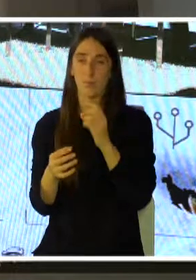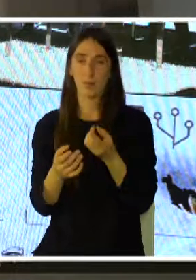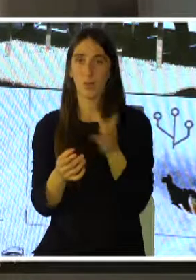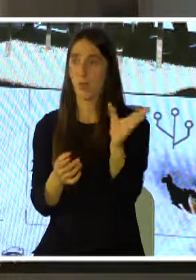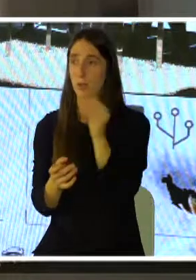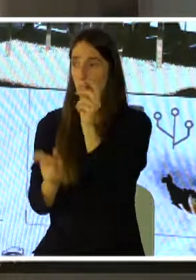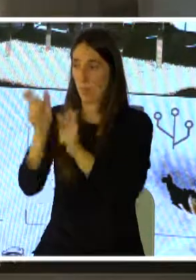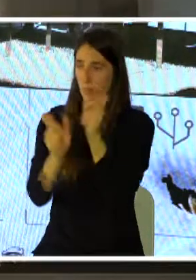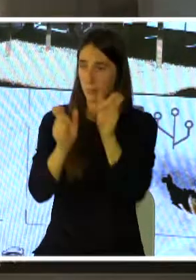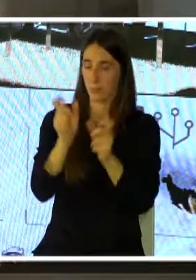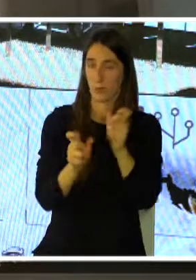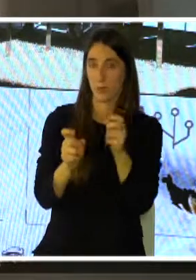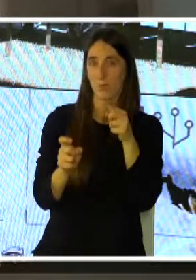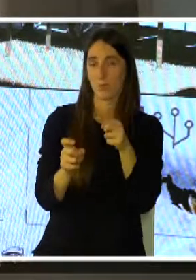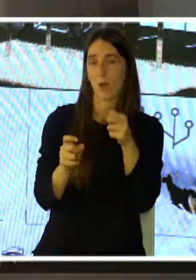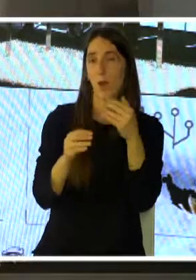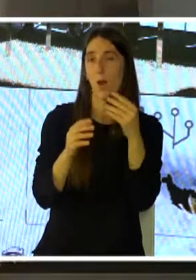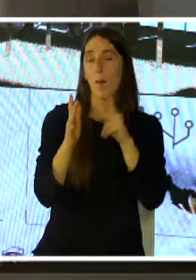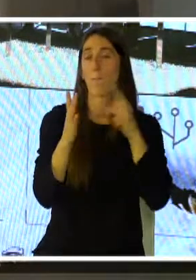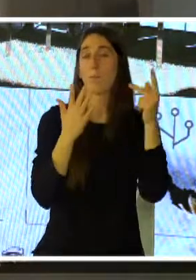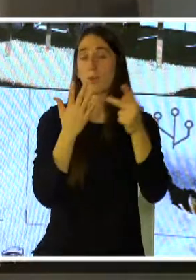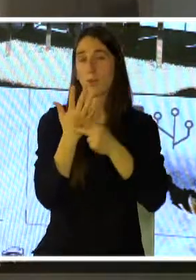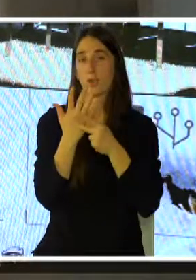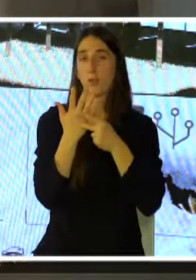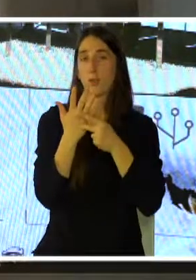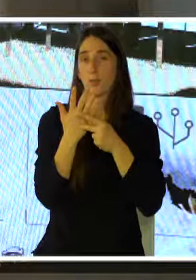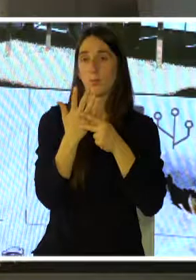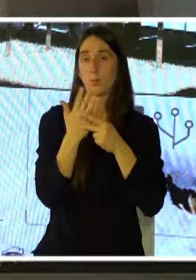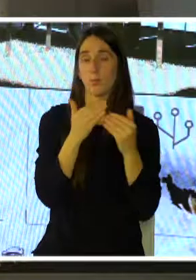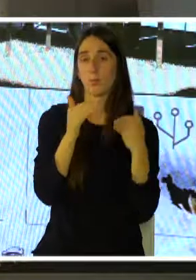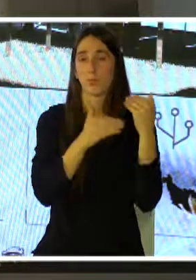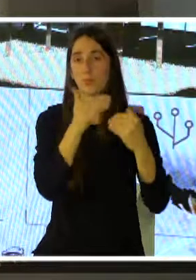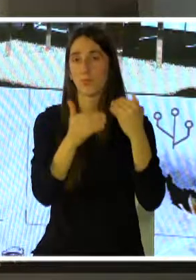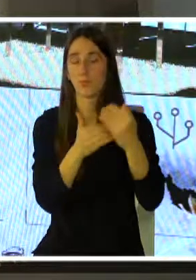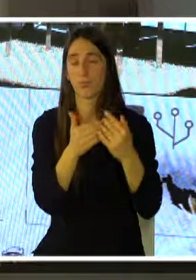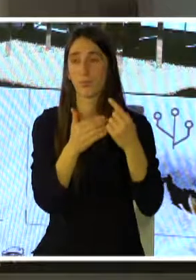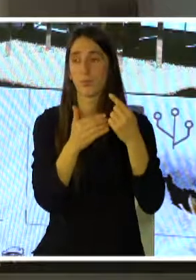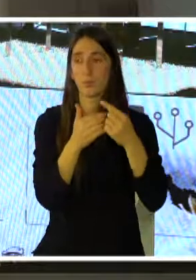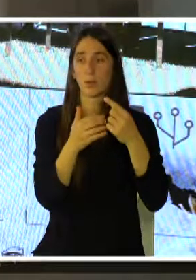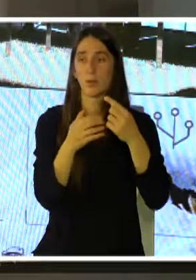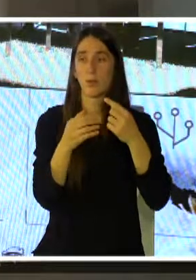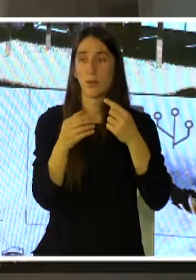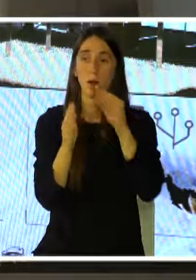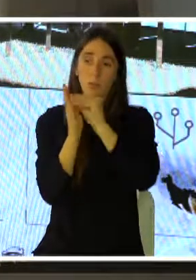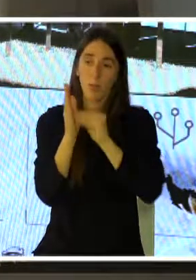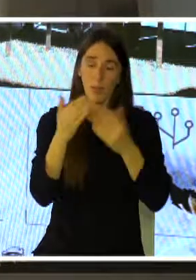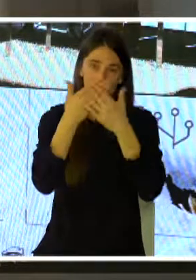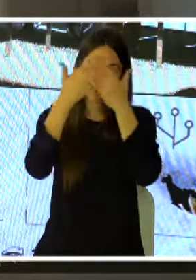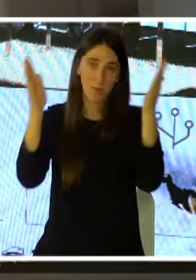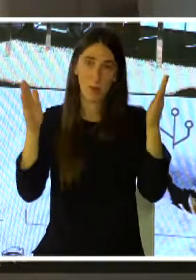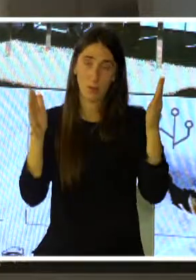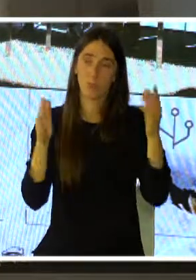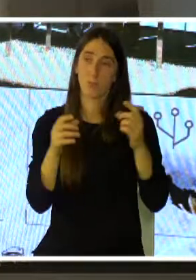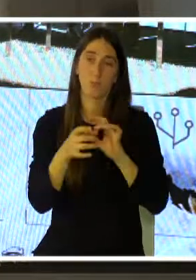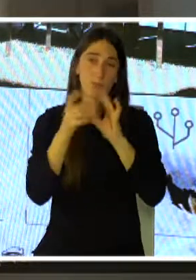la ciudadanía. Estamos en un proyecto que vamos a tener pronto, rápidamente, de datos abiertos en primer lugar, pero en